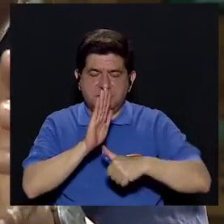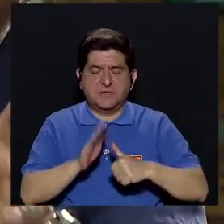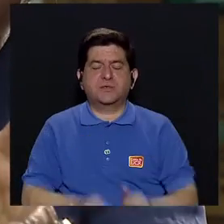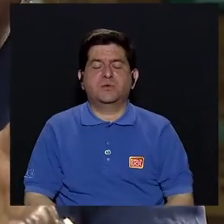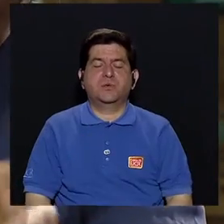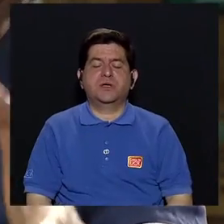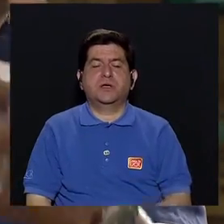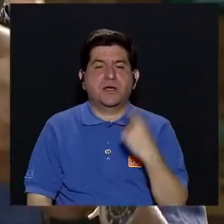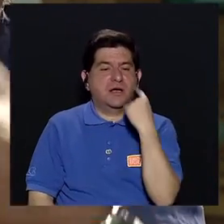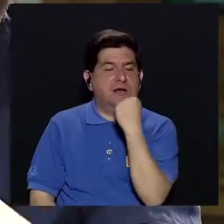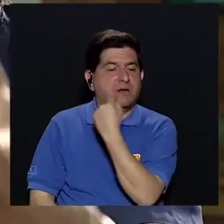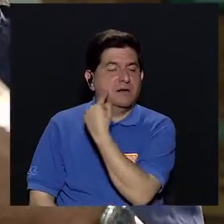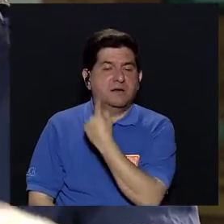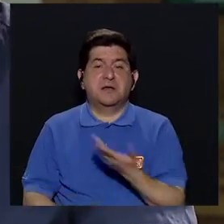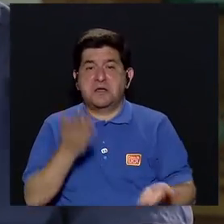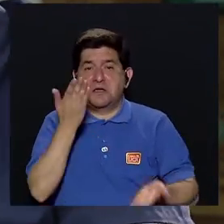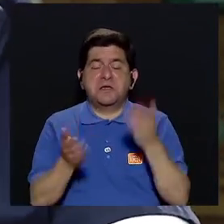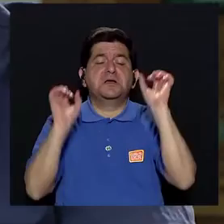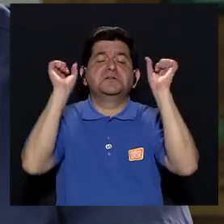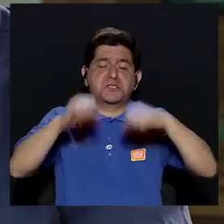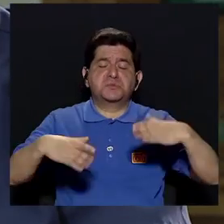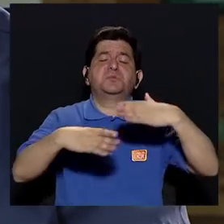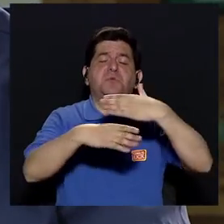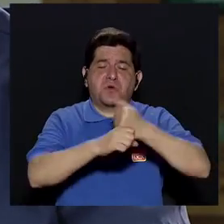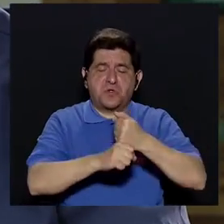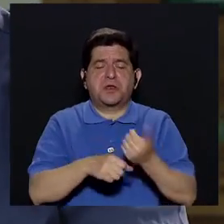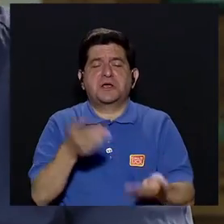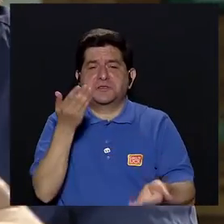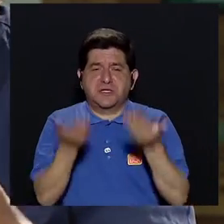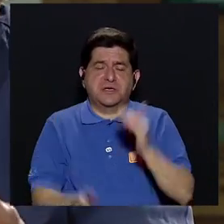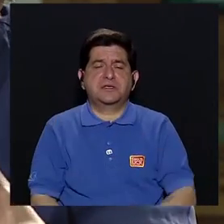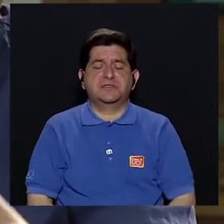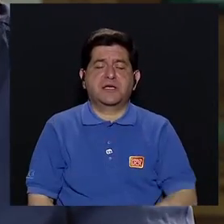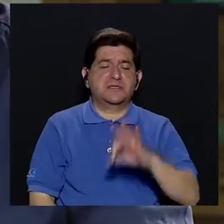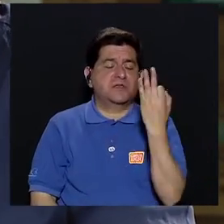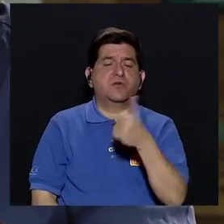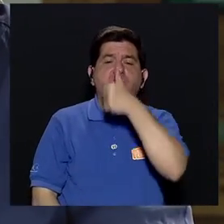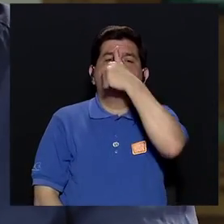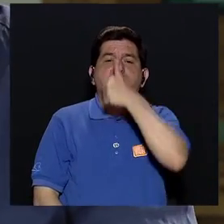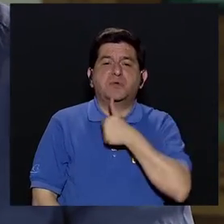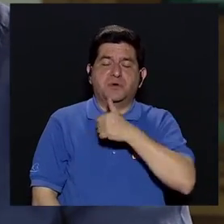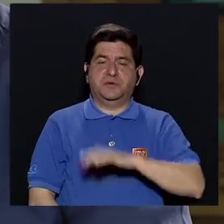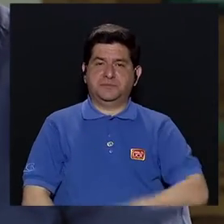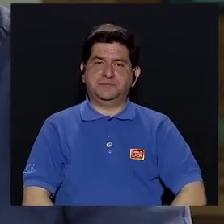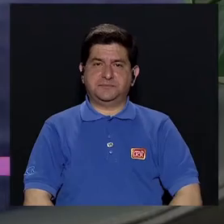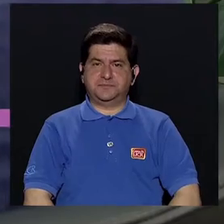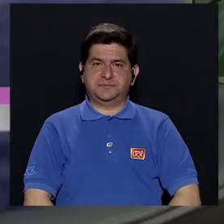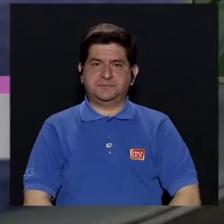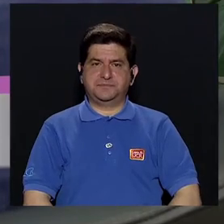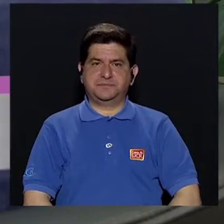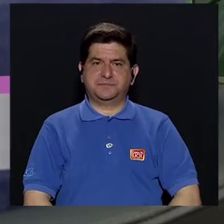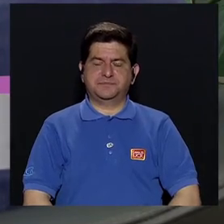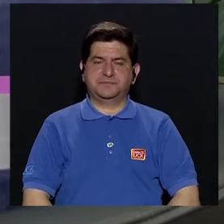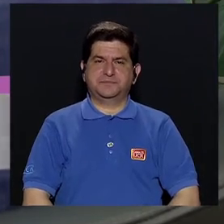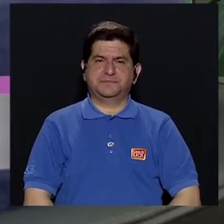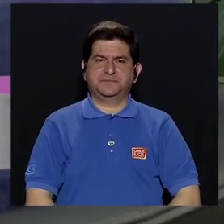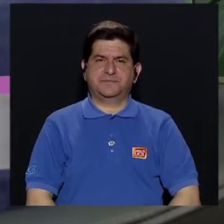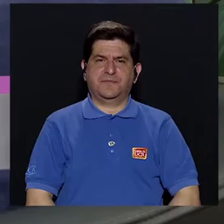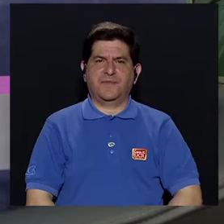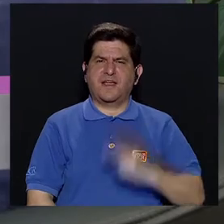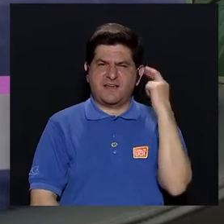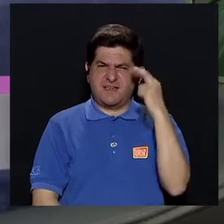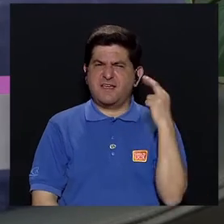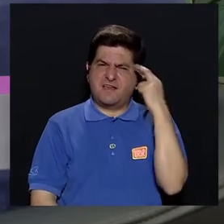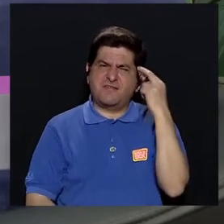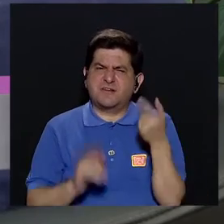cirugía oral y muchos de los cuales pues pueden realizarse a nivel privado también. ¿Cuáles